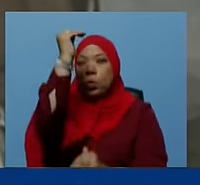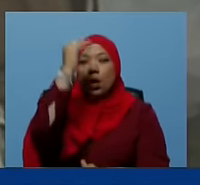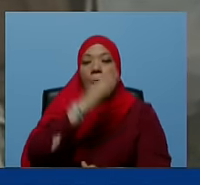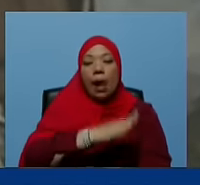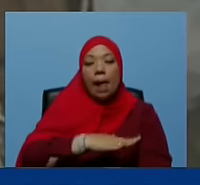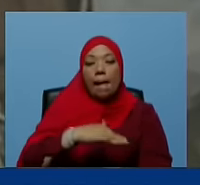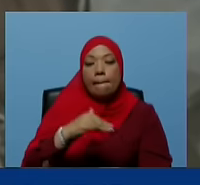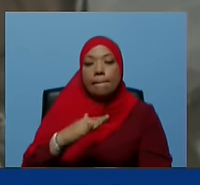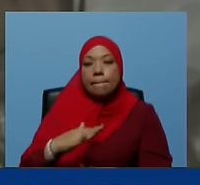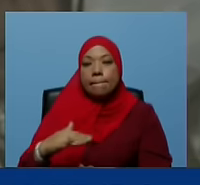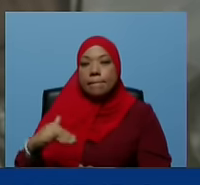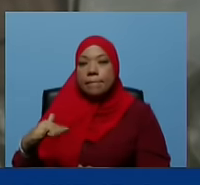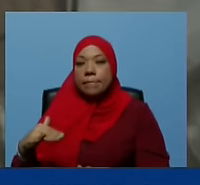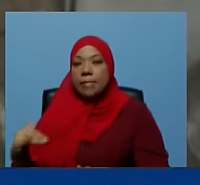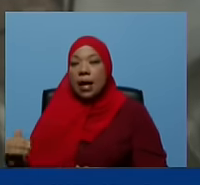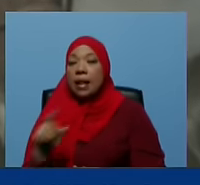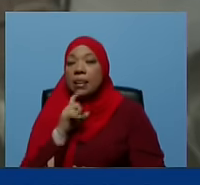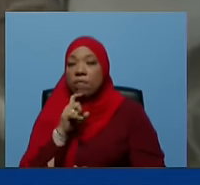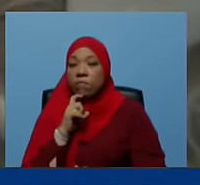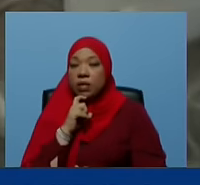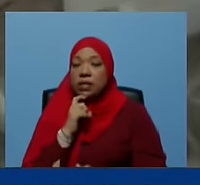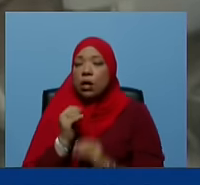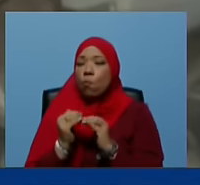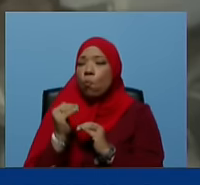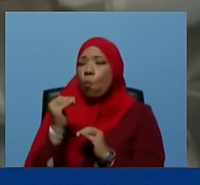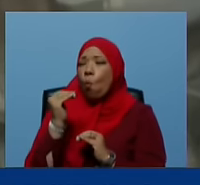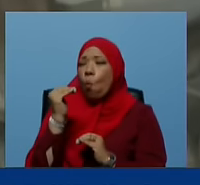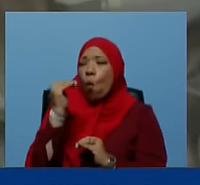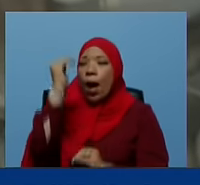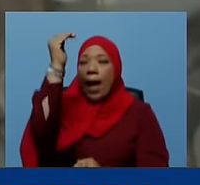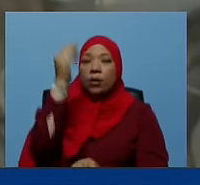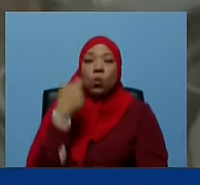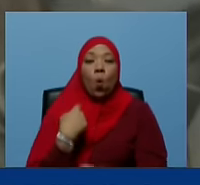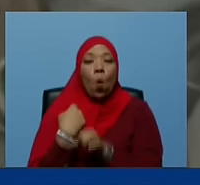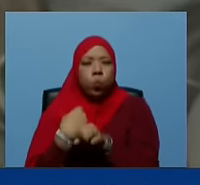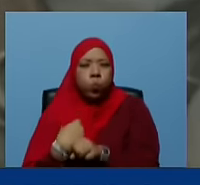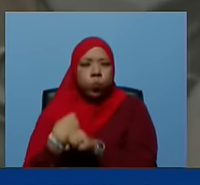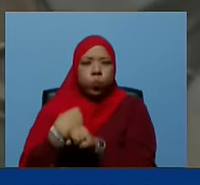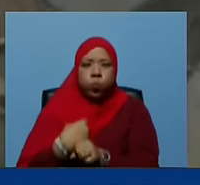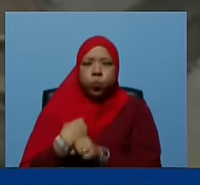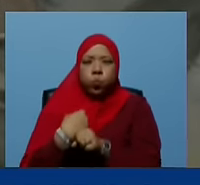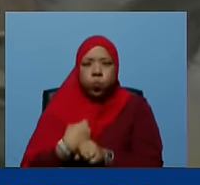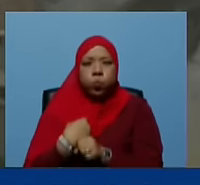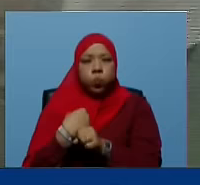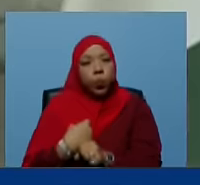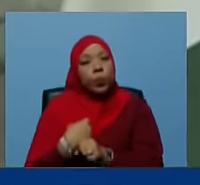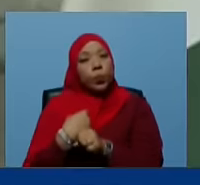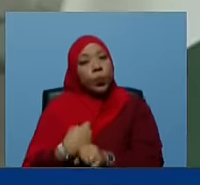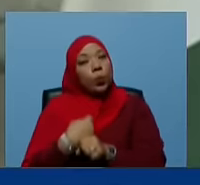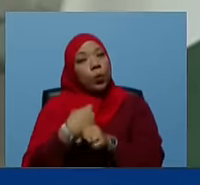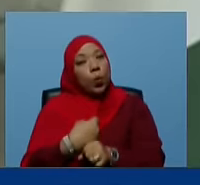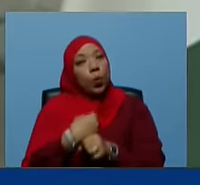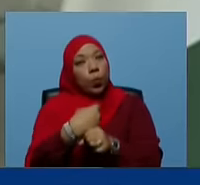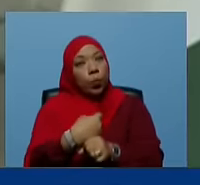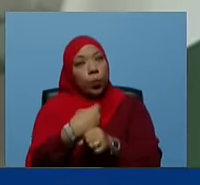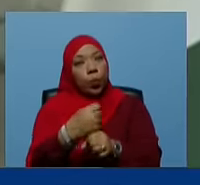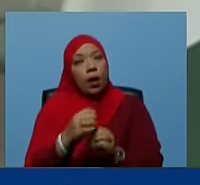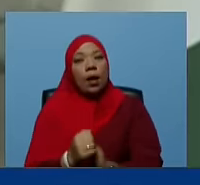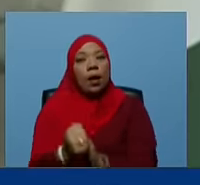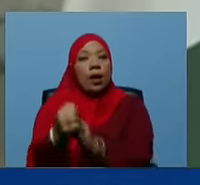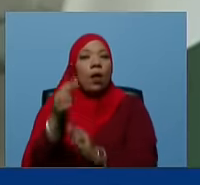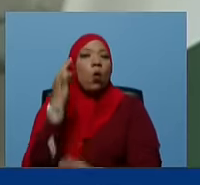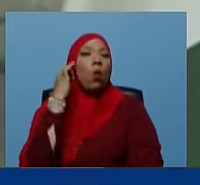Llegaba con su caballo, con sus tropas, como jefe supremo de los